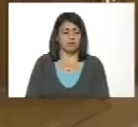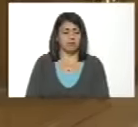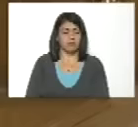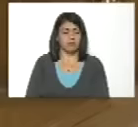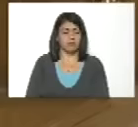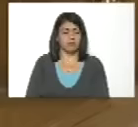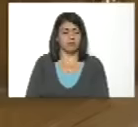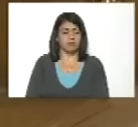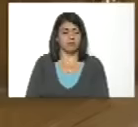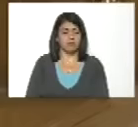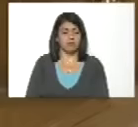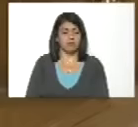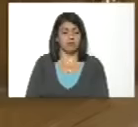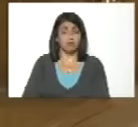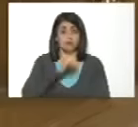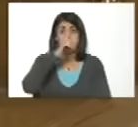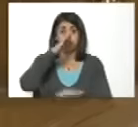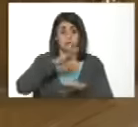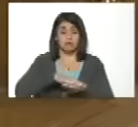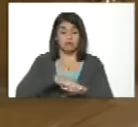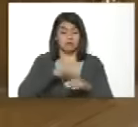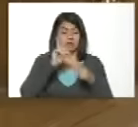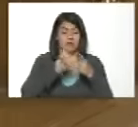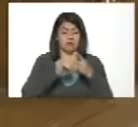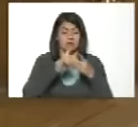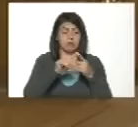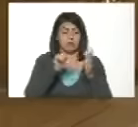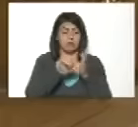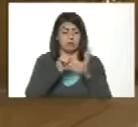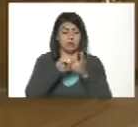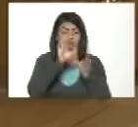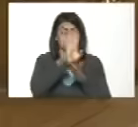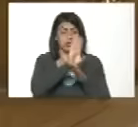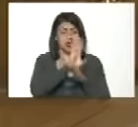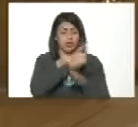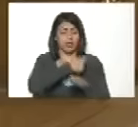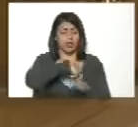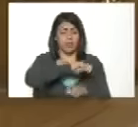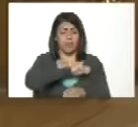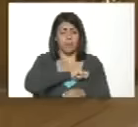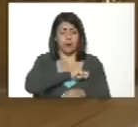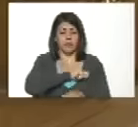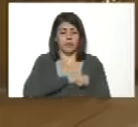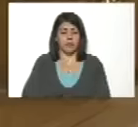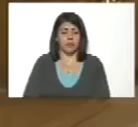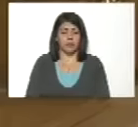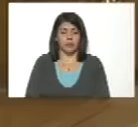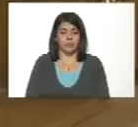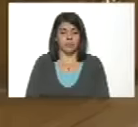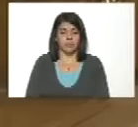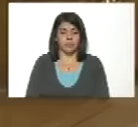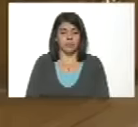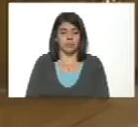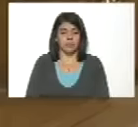Uno de los autores materiales está protegido allá en España.